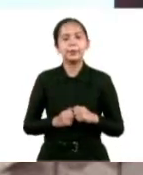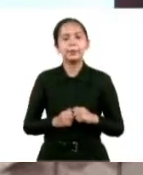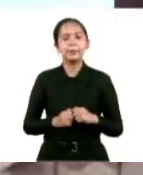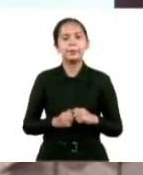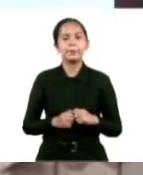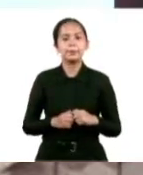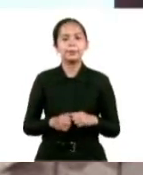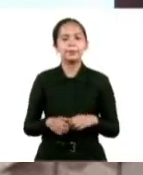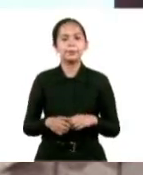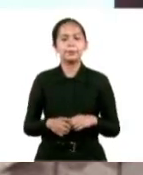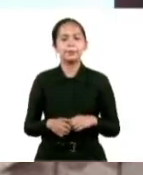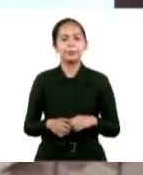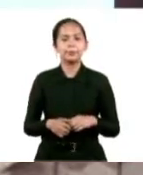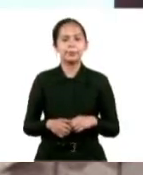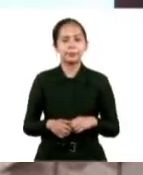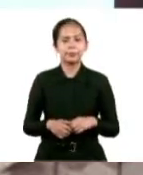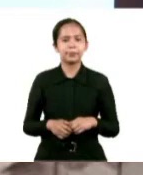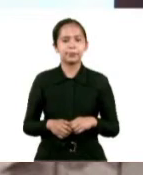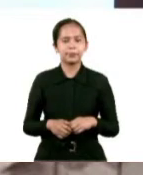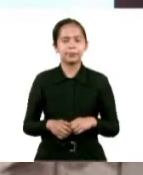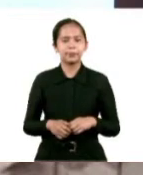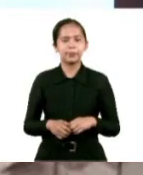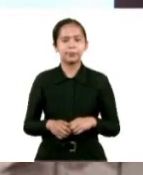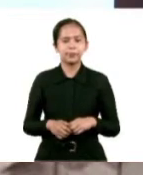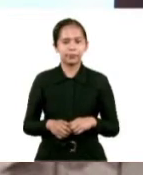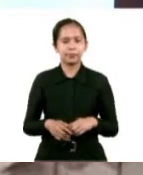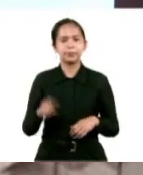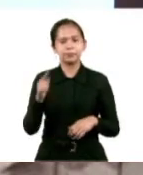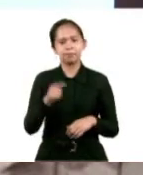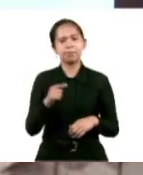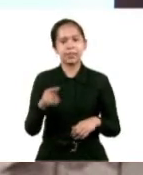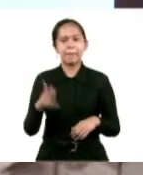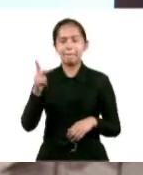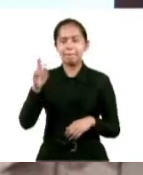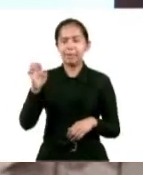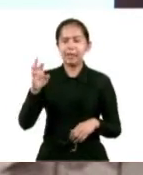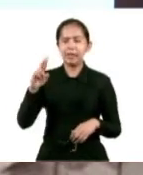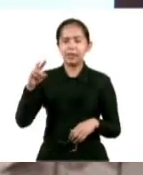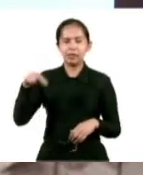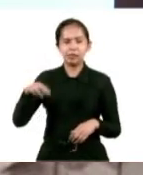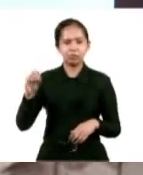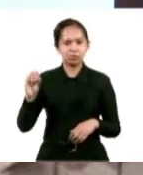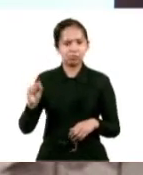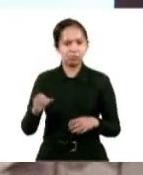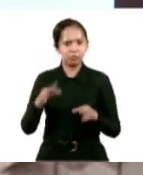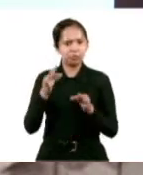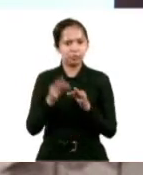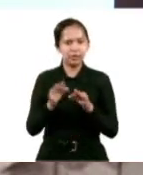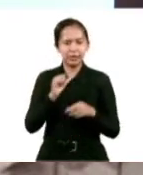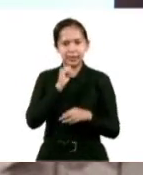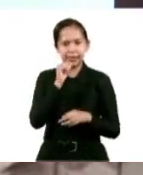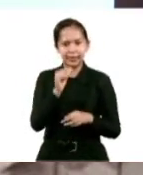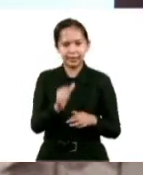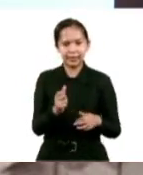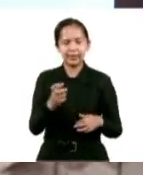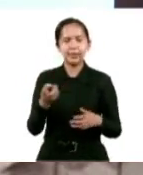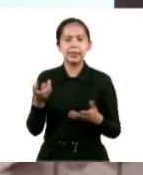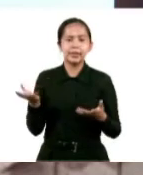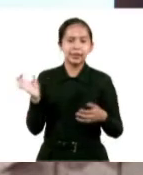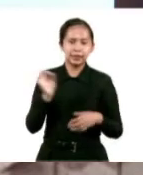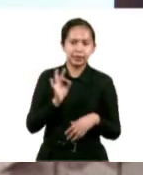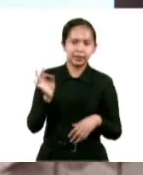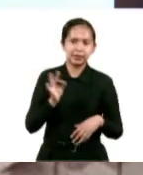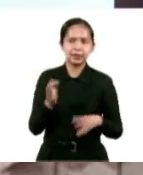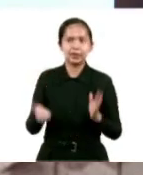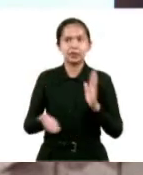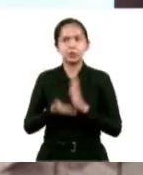La resistencia a la fatiga de los pernos no cumplió con las especificaciones AASHTO y aún en el escenario en el que el puente hubiera sido